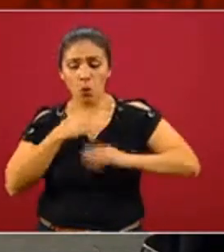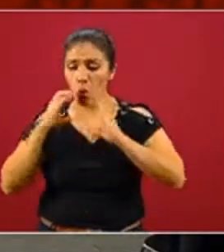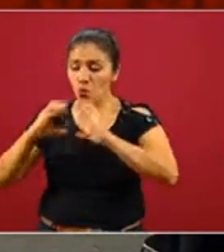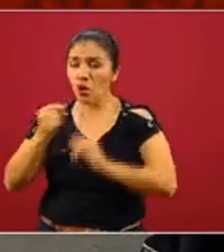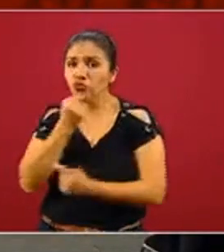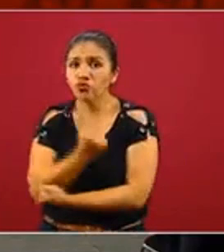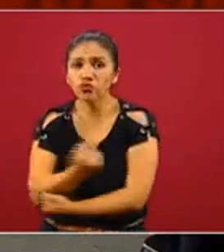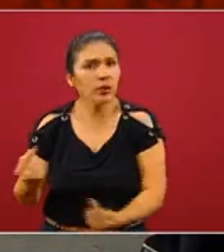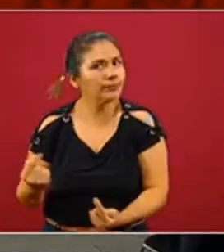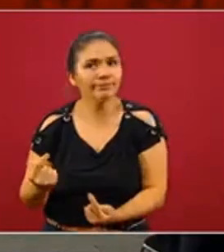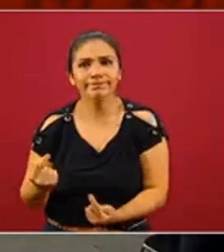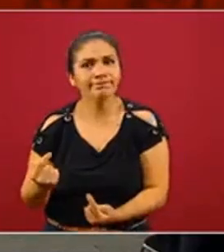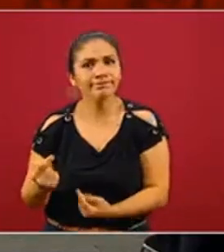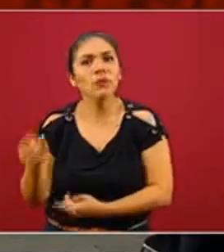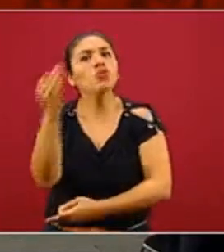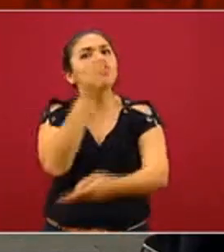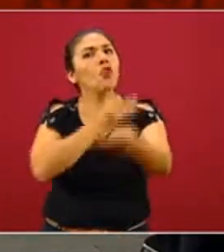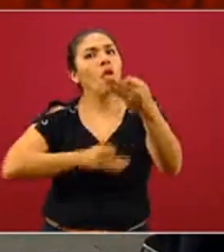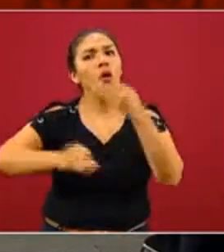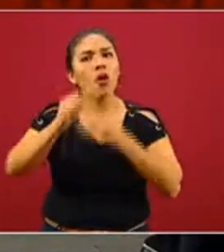la población tiene una